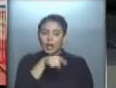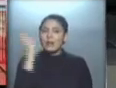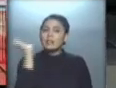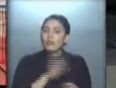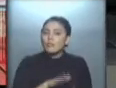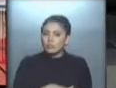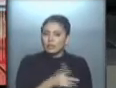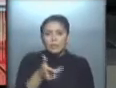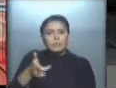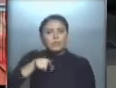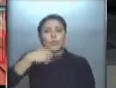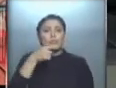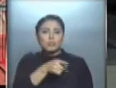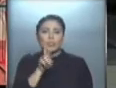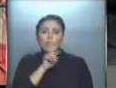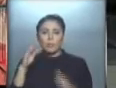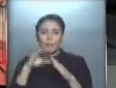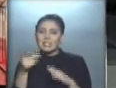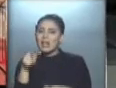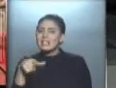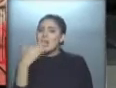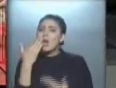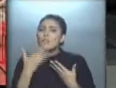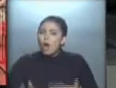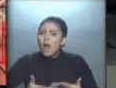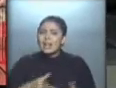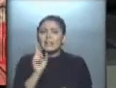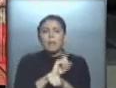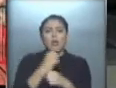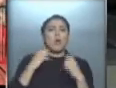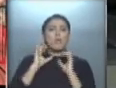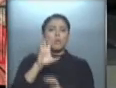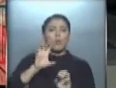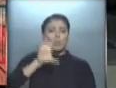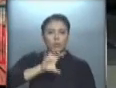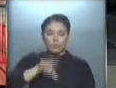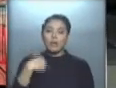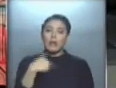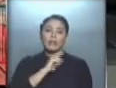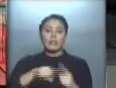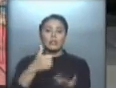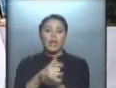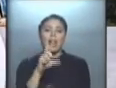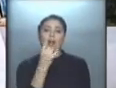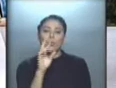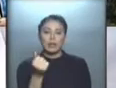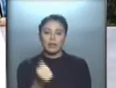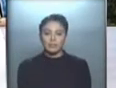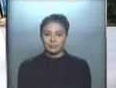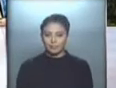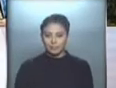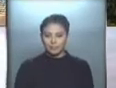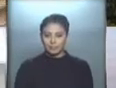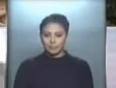de haber matado a su vecina porque le molestaban los ladridos de los perros de esta otra persona estamos aquí con laura mallorquín